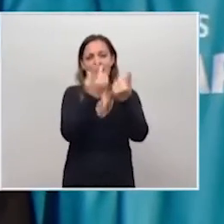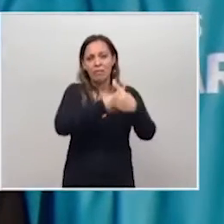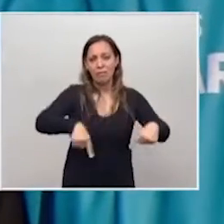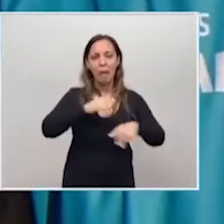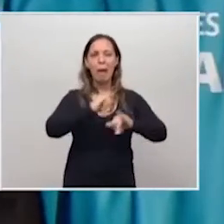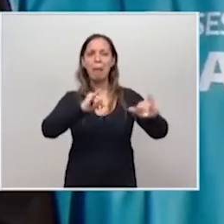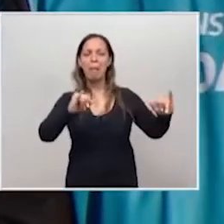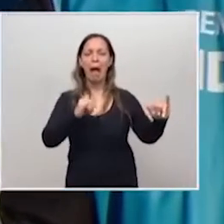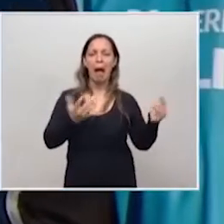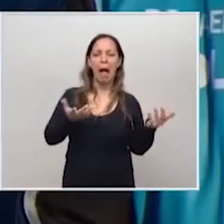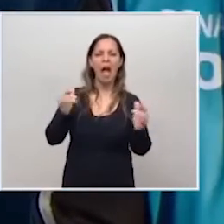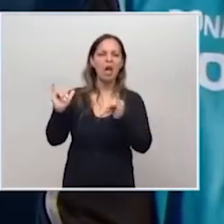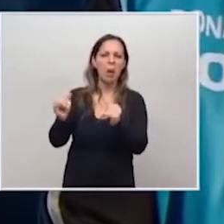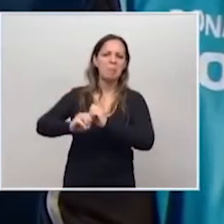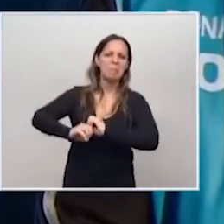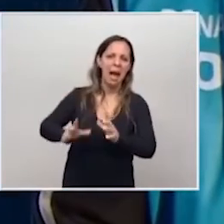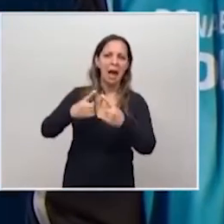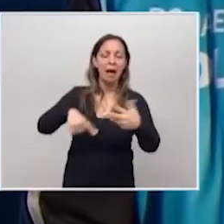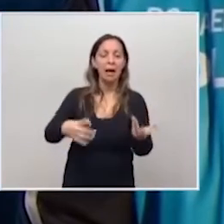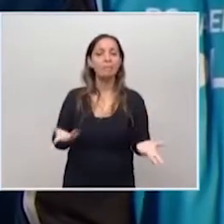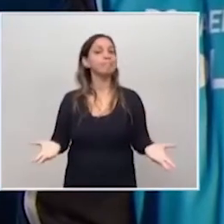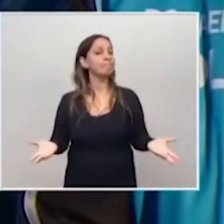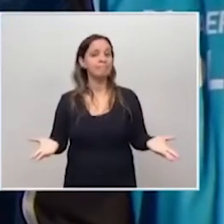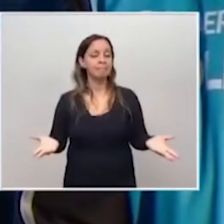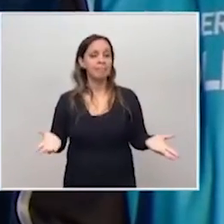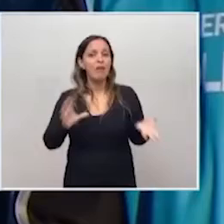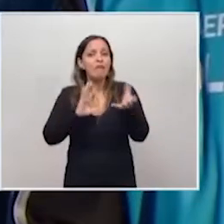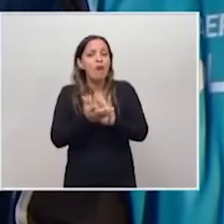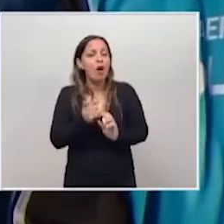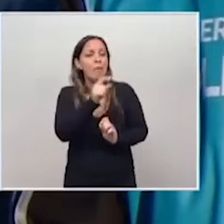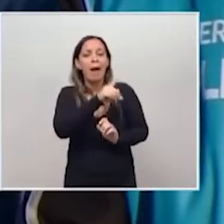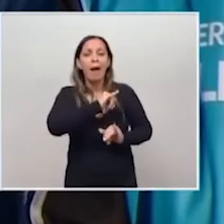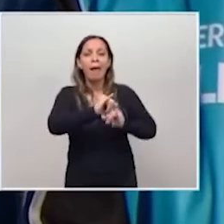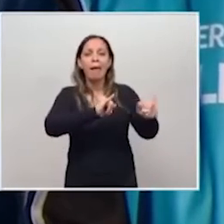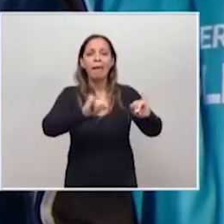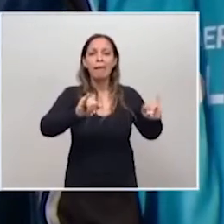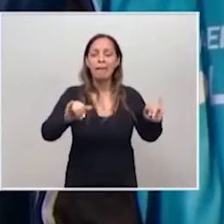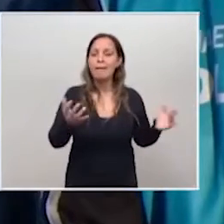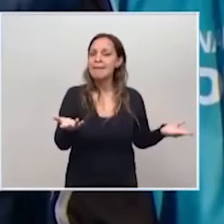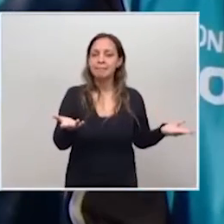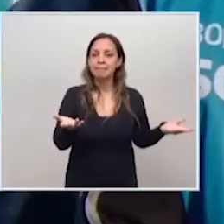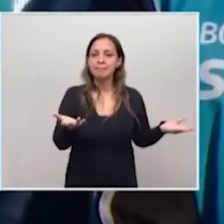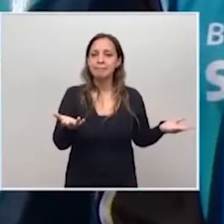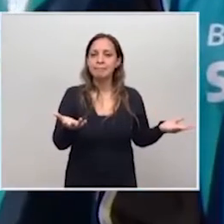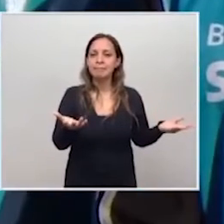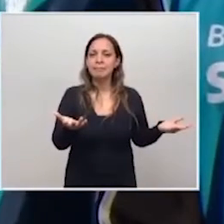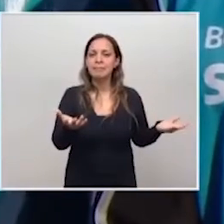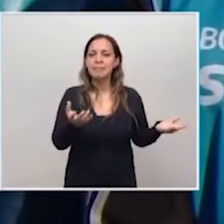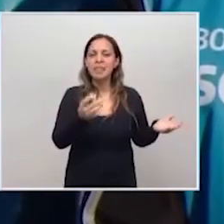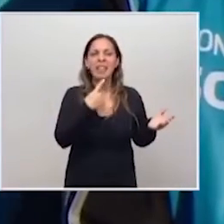Que lo más inteligente o la actitud más pragmática es hacer la